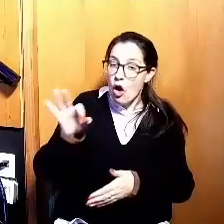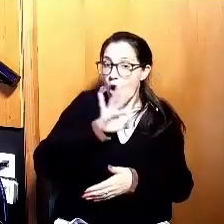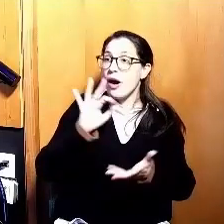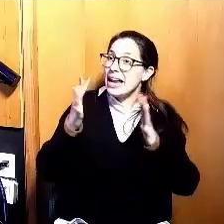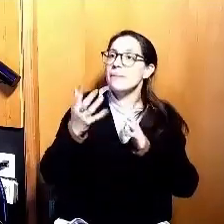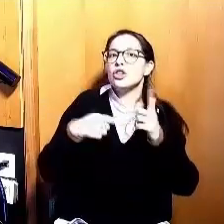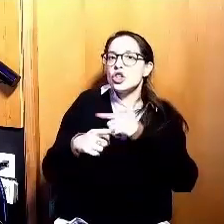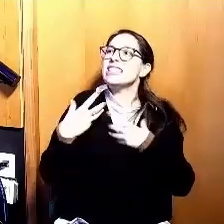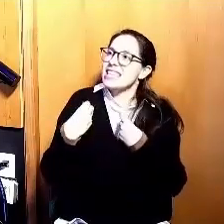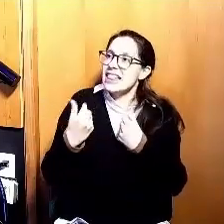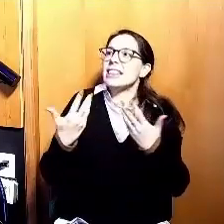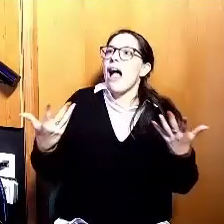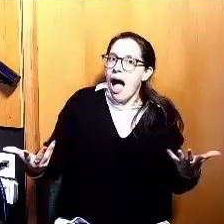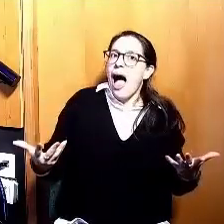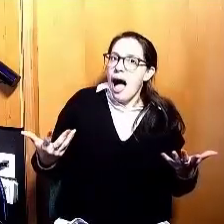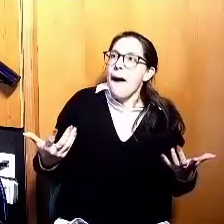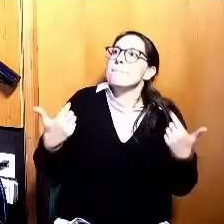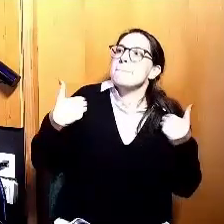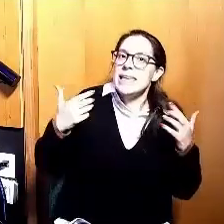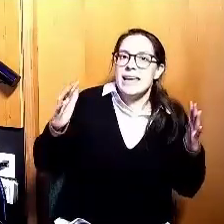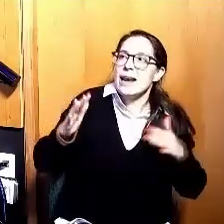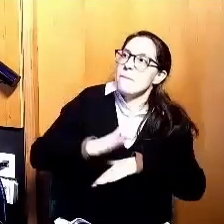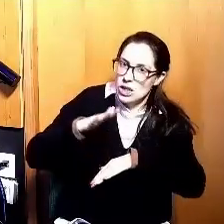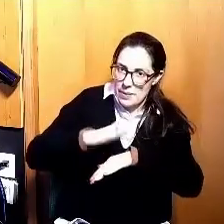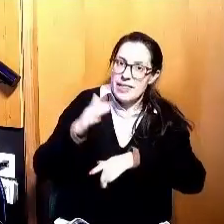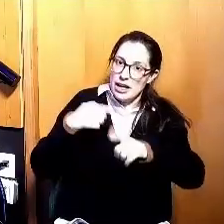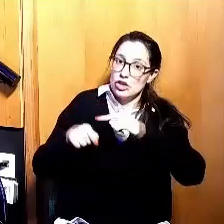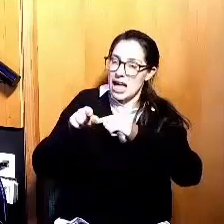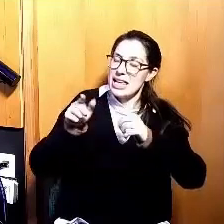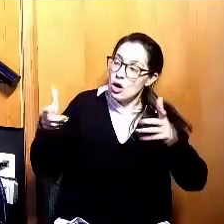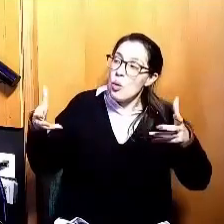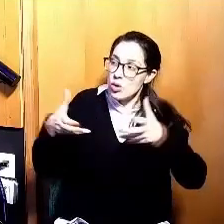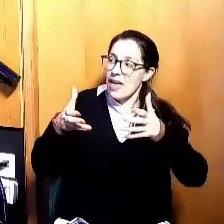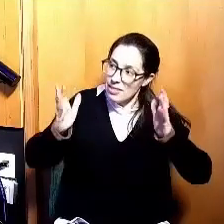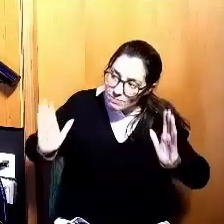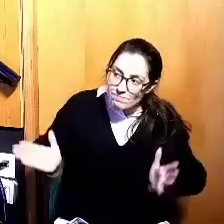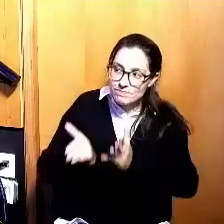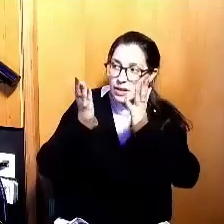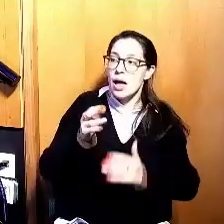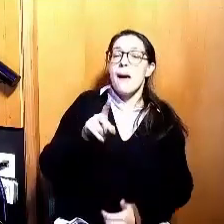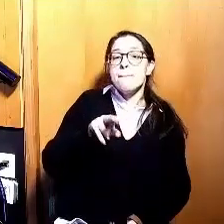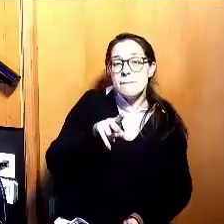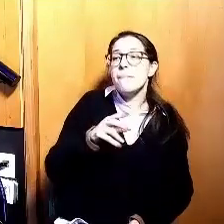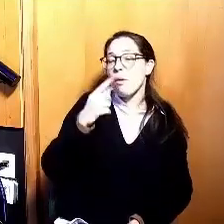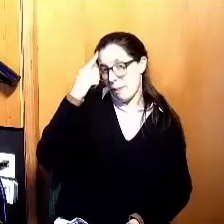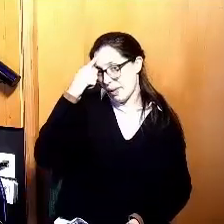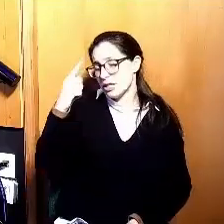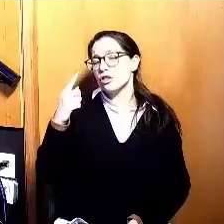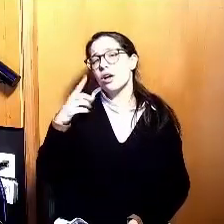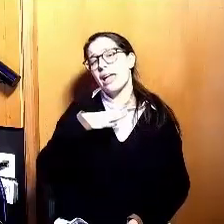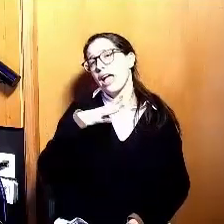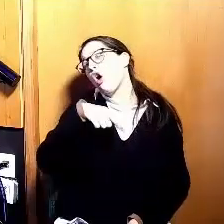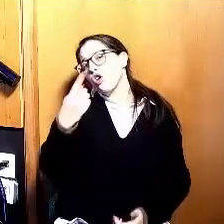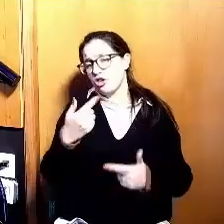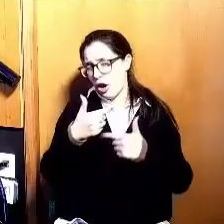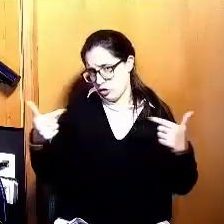un poco más incorporados. Entonces ahí es donde se amplía la comunidad. Pero bueno, eso, yo creo que lo mismo está pasando con AI y con todas las cuestiones digitales,